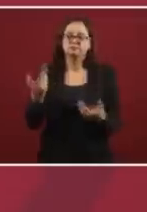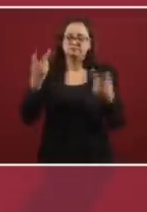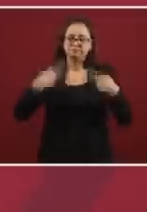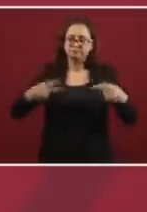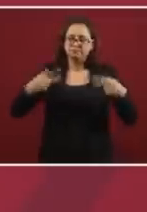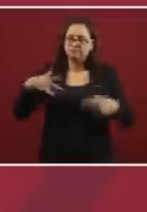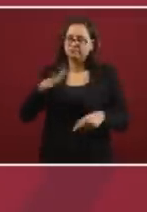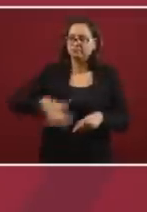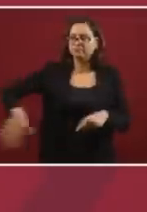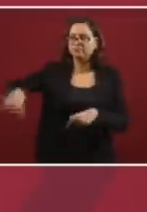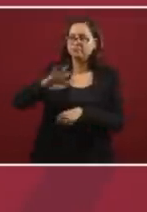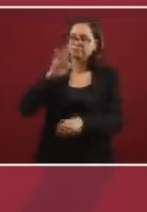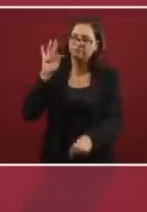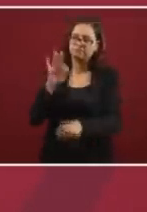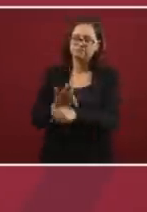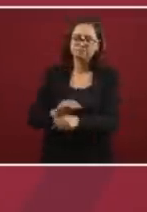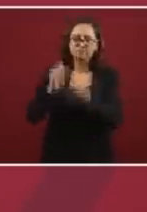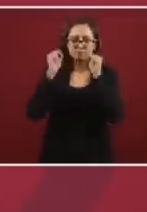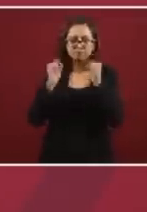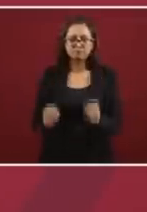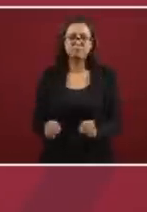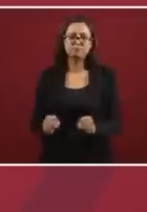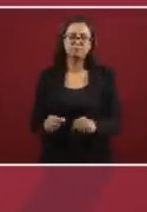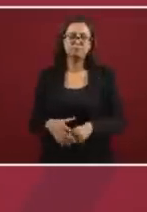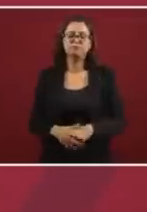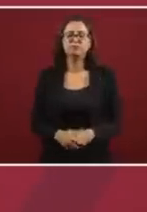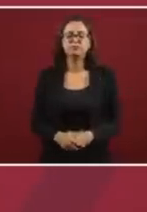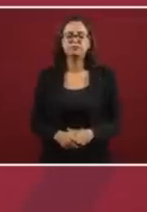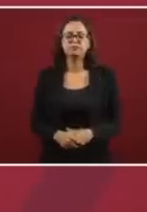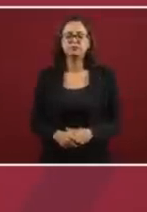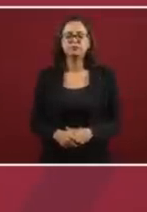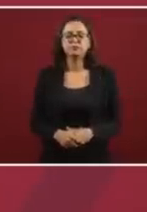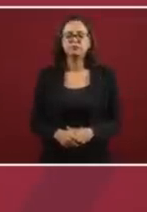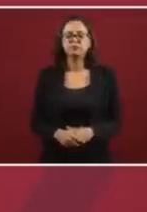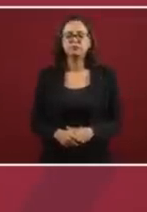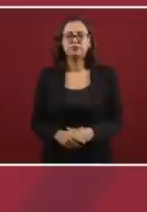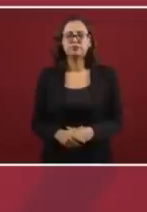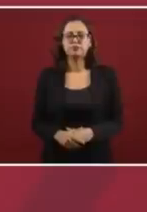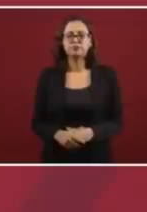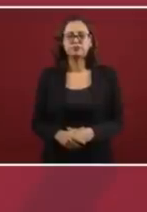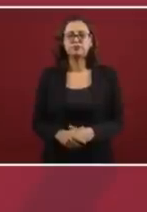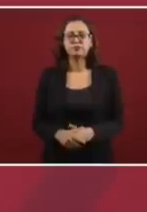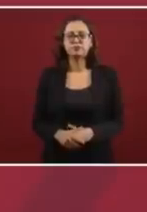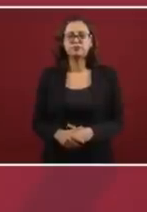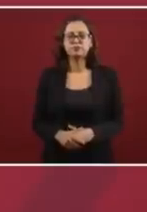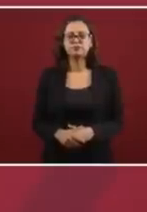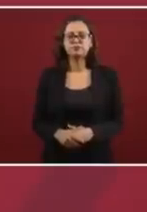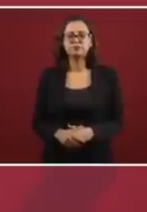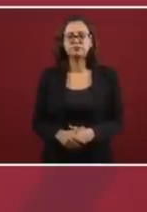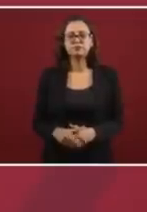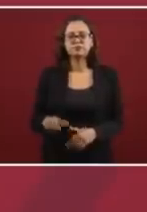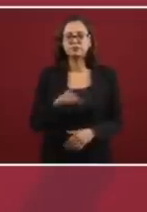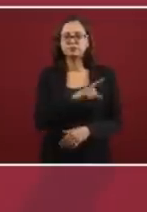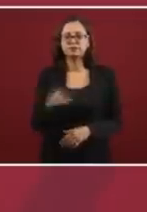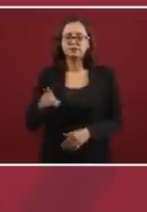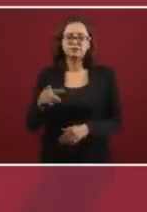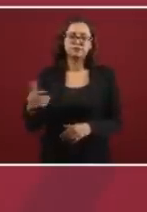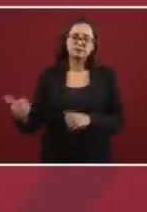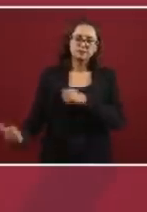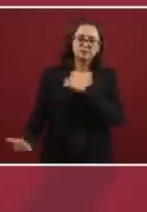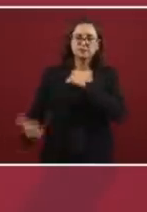ciudadanos me piden que éste se garantice la